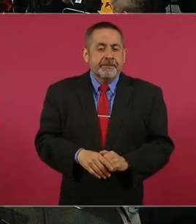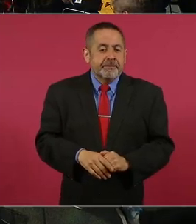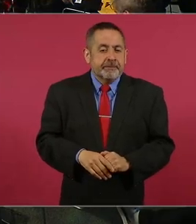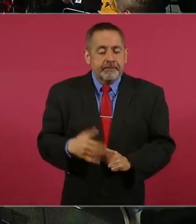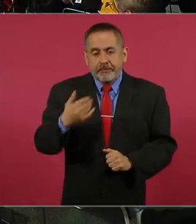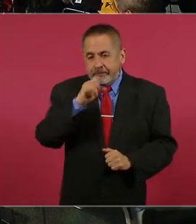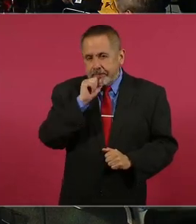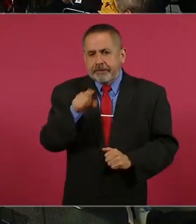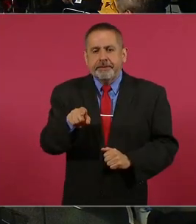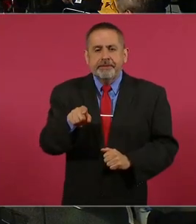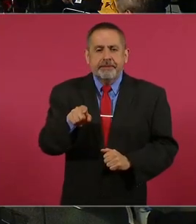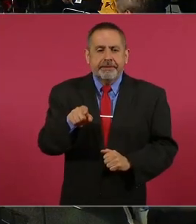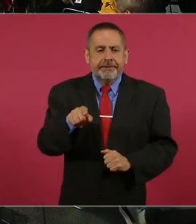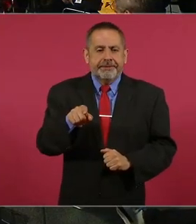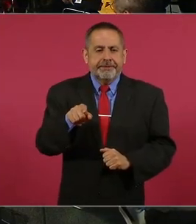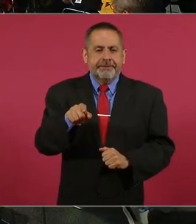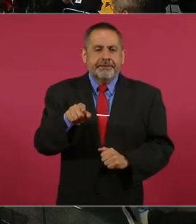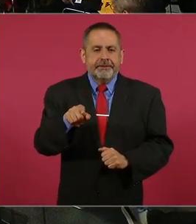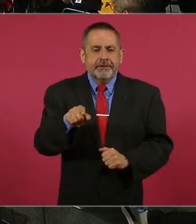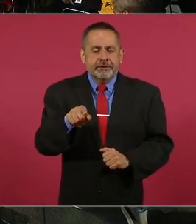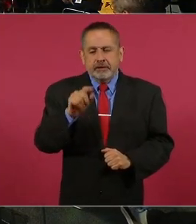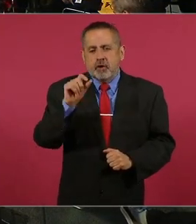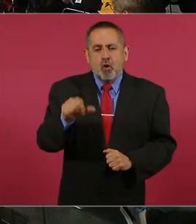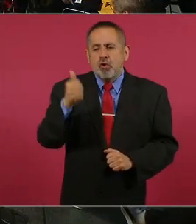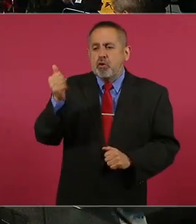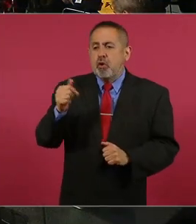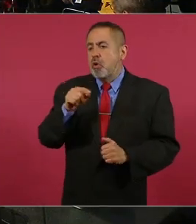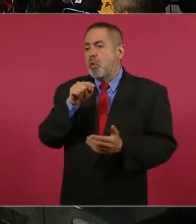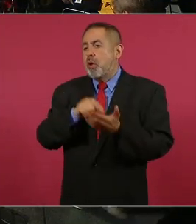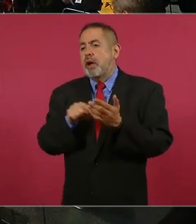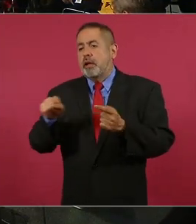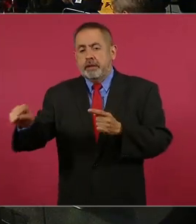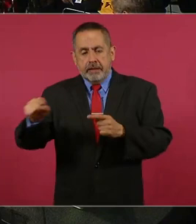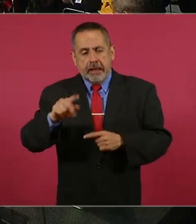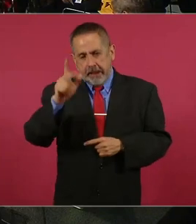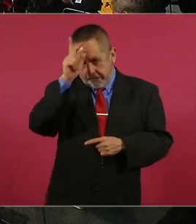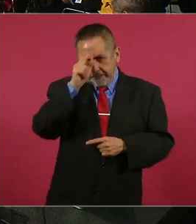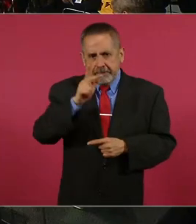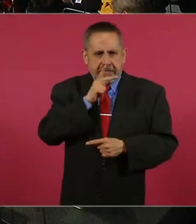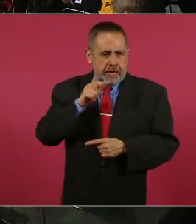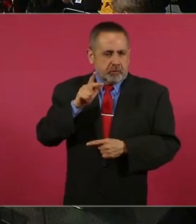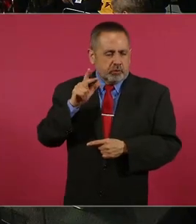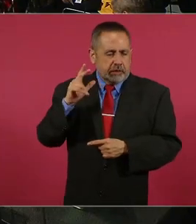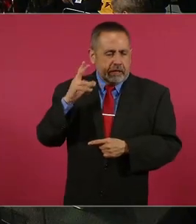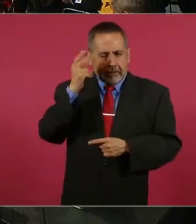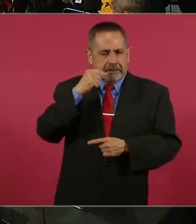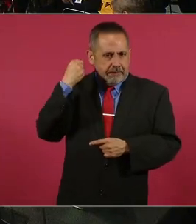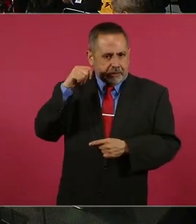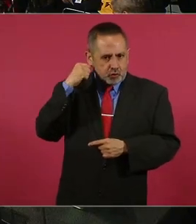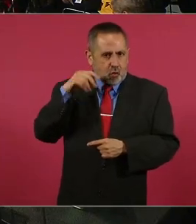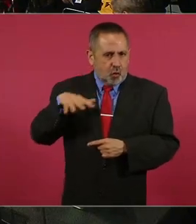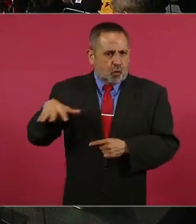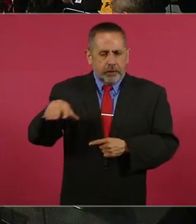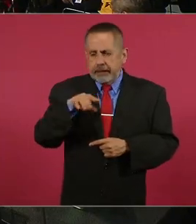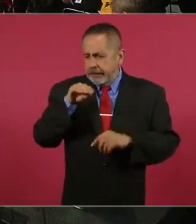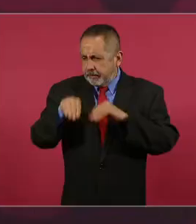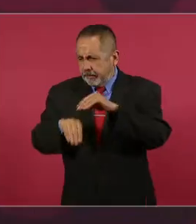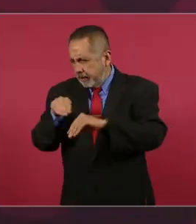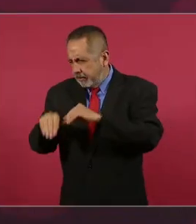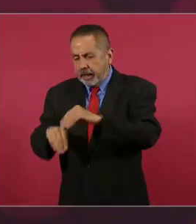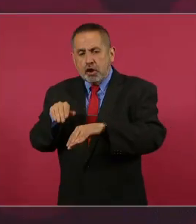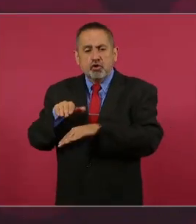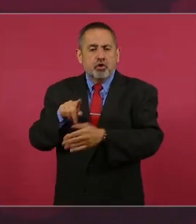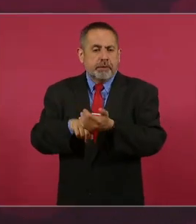Y también otras obras en Villahermosa, también de agua.